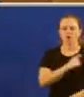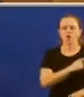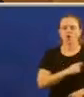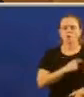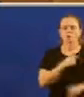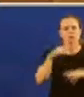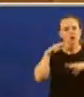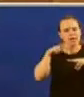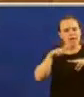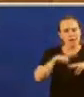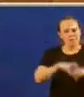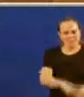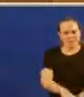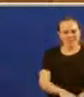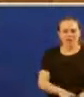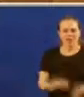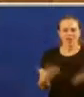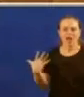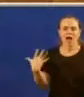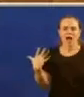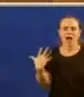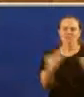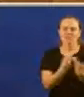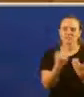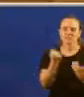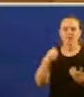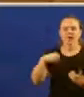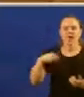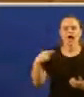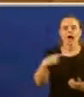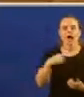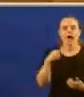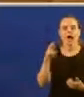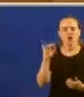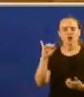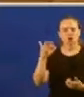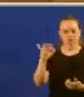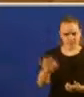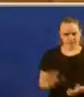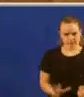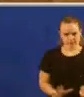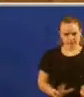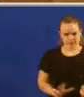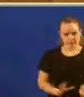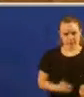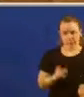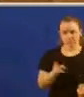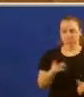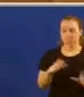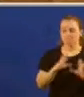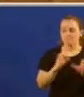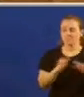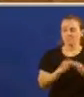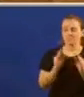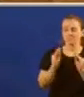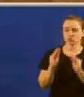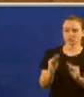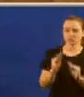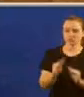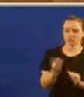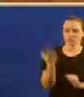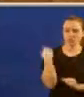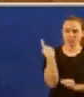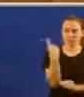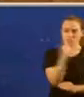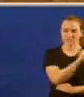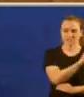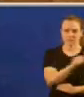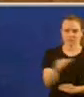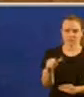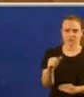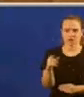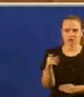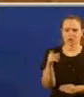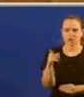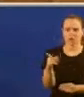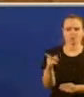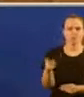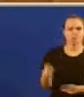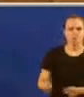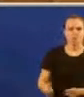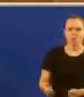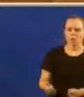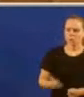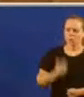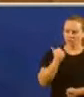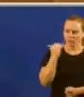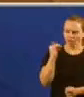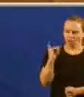de Investigación sobre o Acidente de Angroix. O seu partido a semana pasada perdeu unha oportunidade de ouro